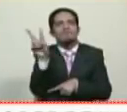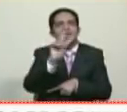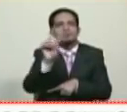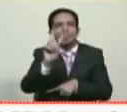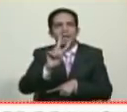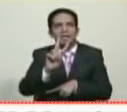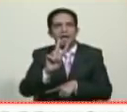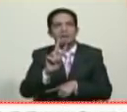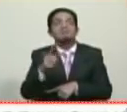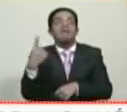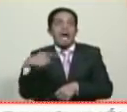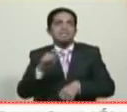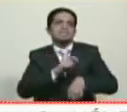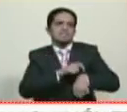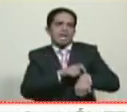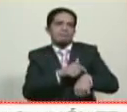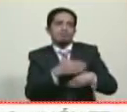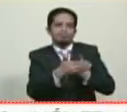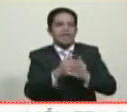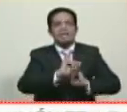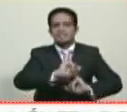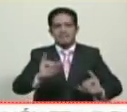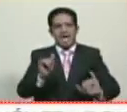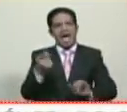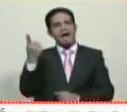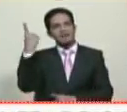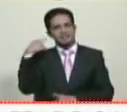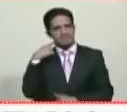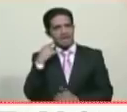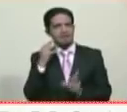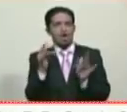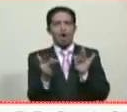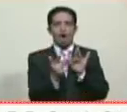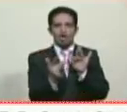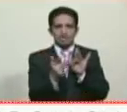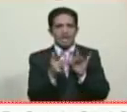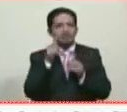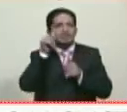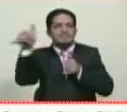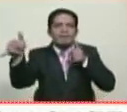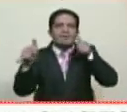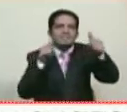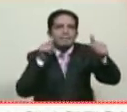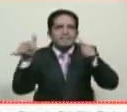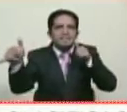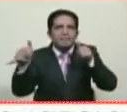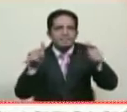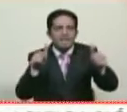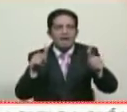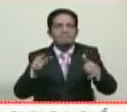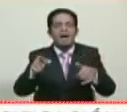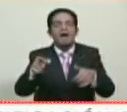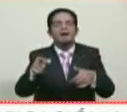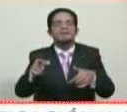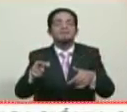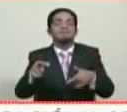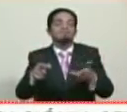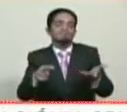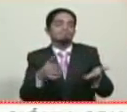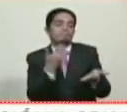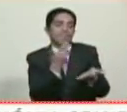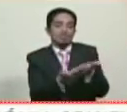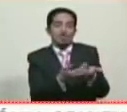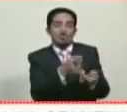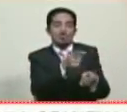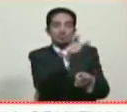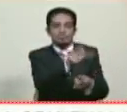hay tiempo para, ya se ha contactado, desde el mismo día de ayer el presidente le ordenó a la presidenta del Seguro y al